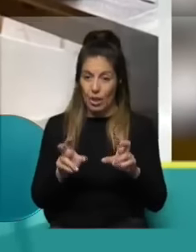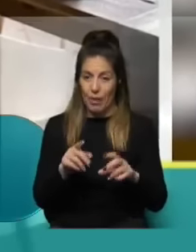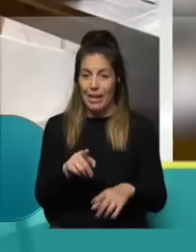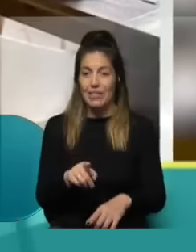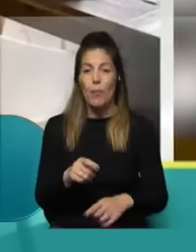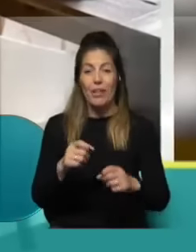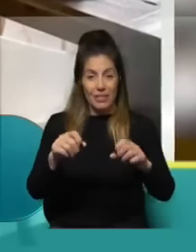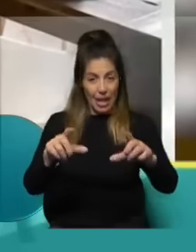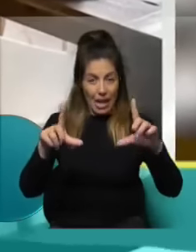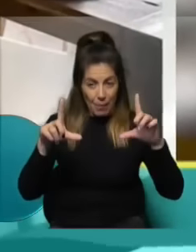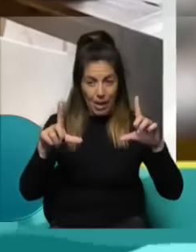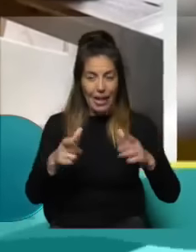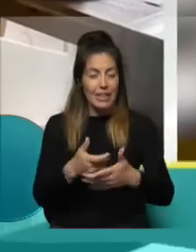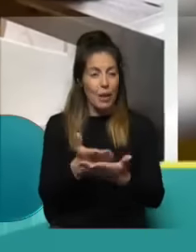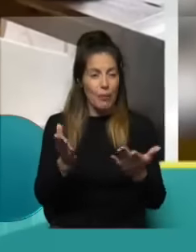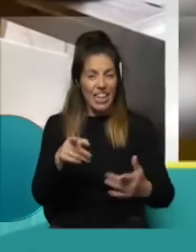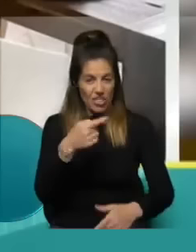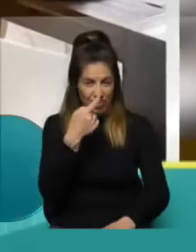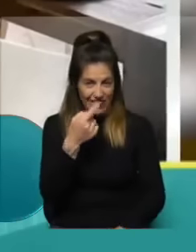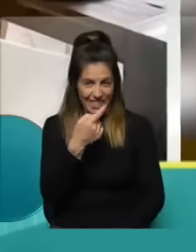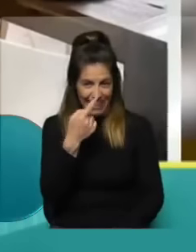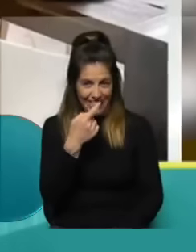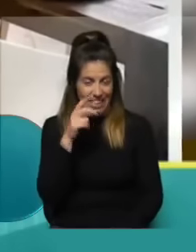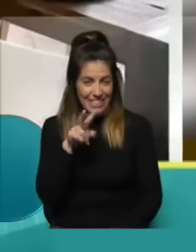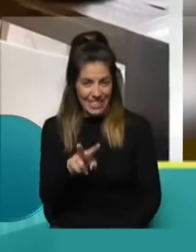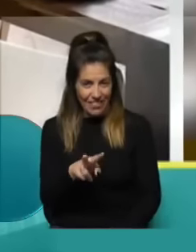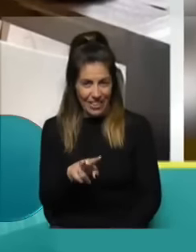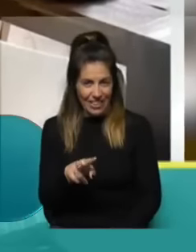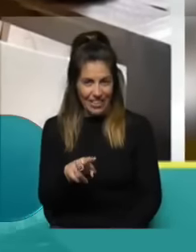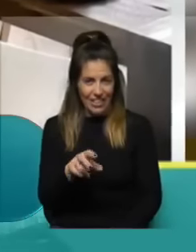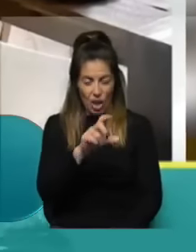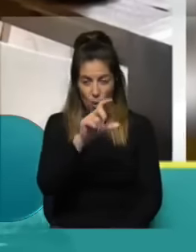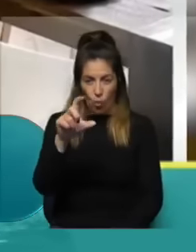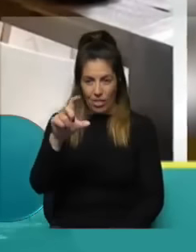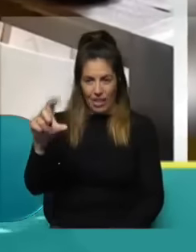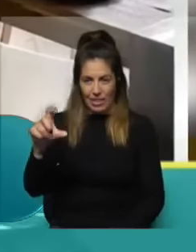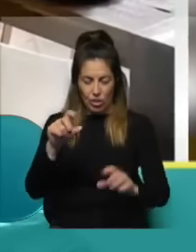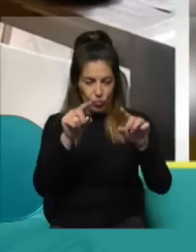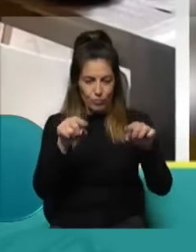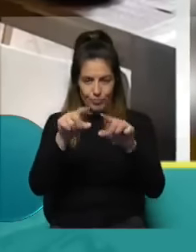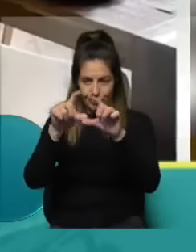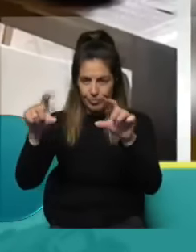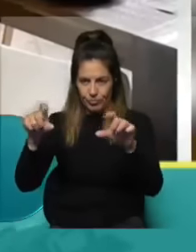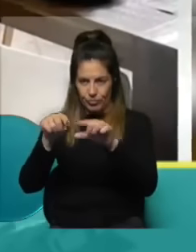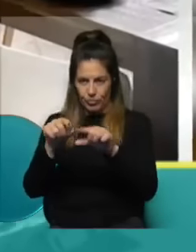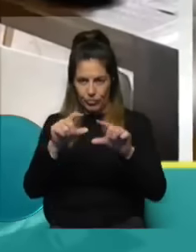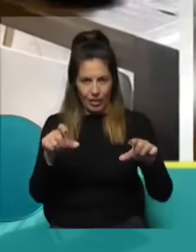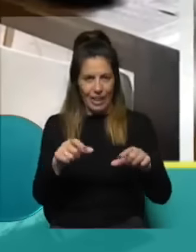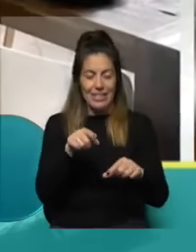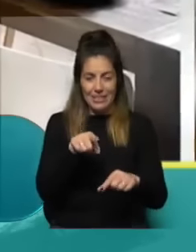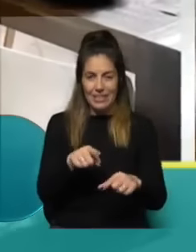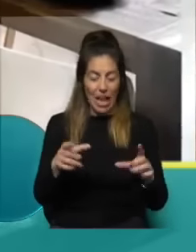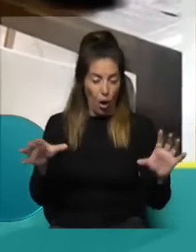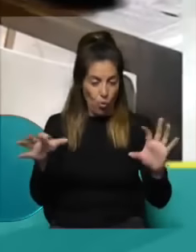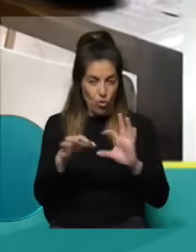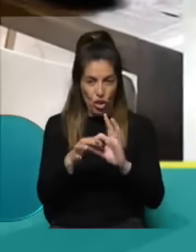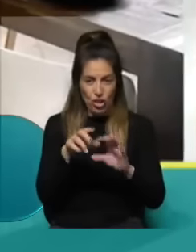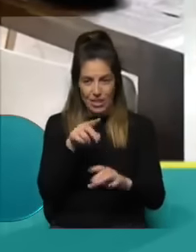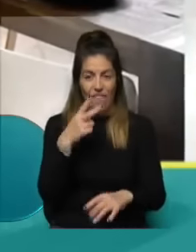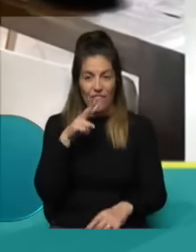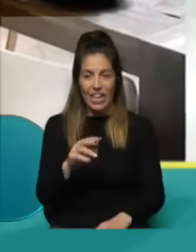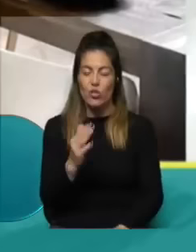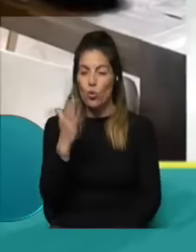esa imagen está mostrando, eso es interesante porque se ven esos cuadraditos, digamos, las uniones, ves que es un